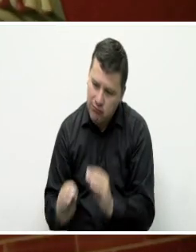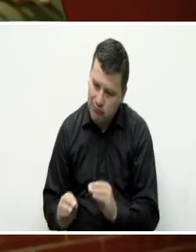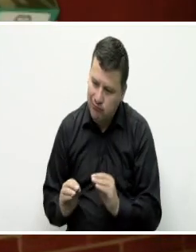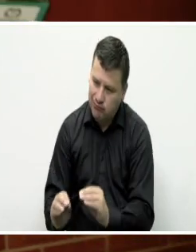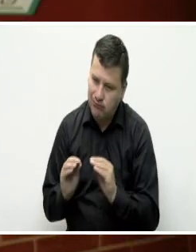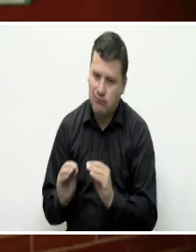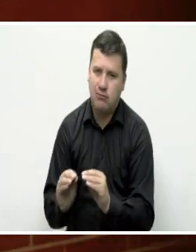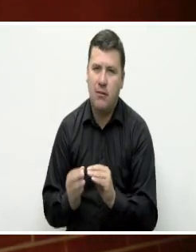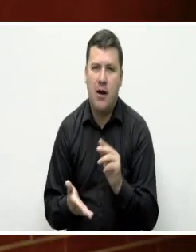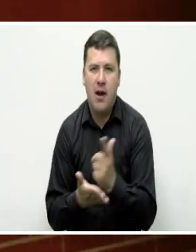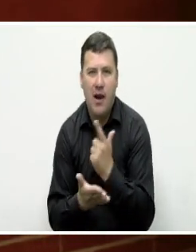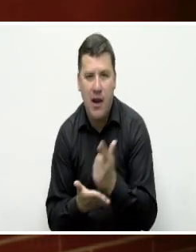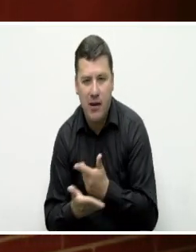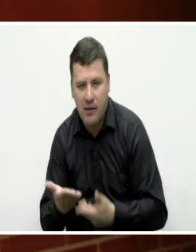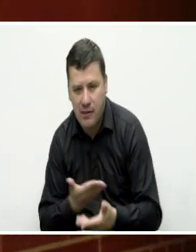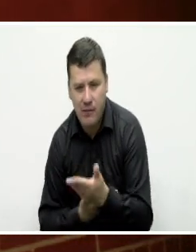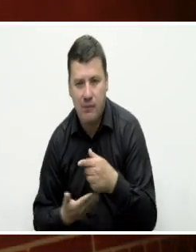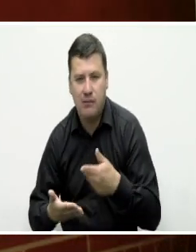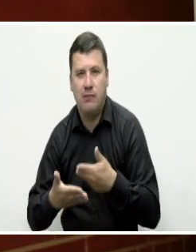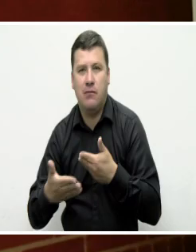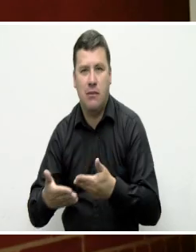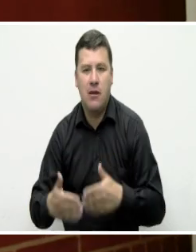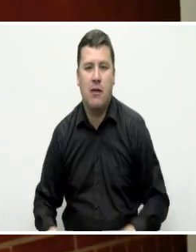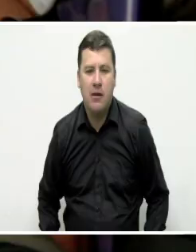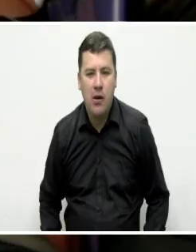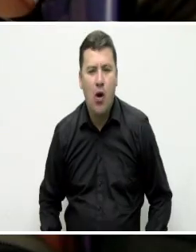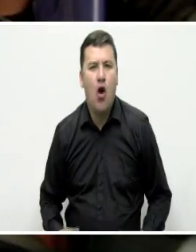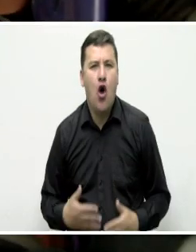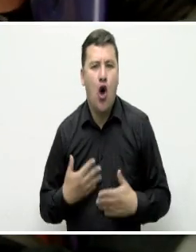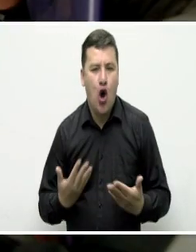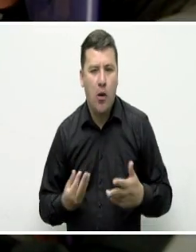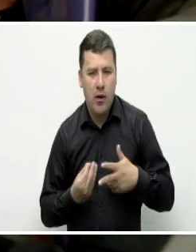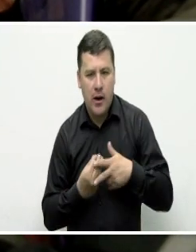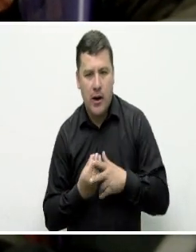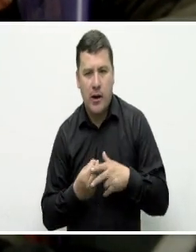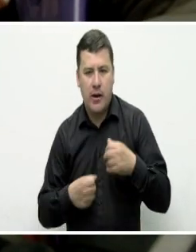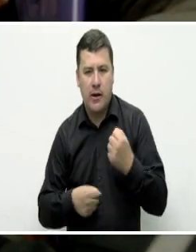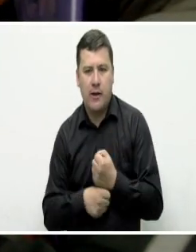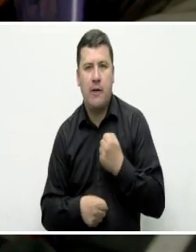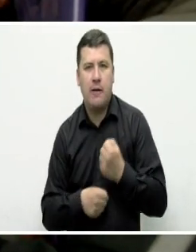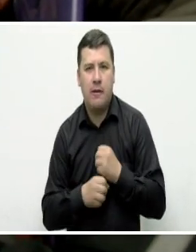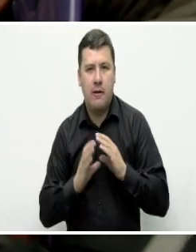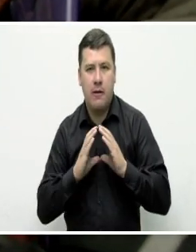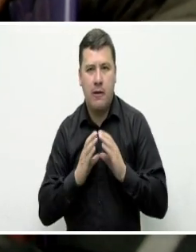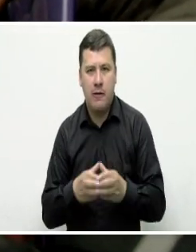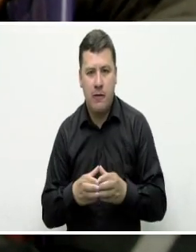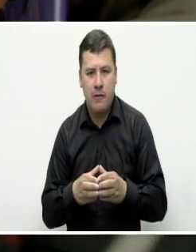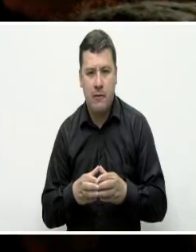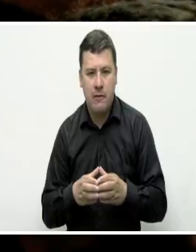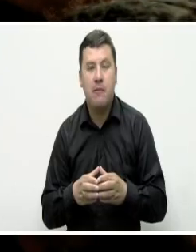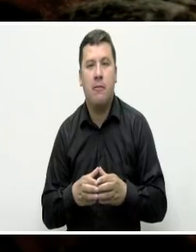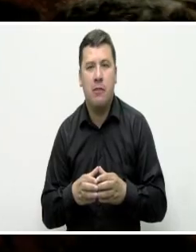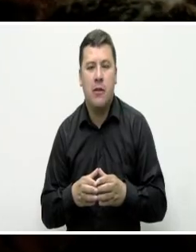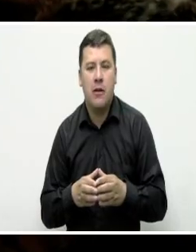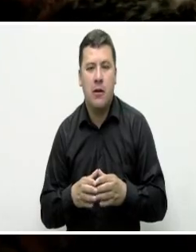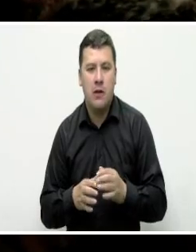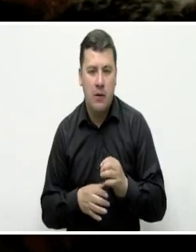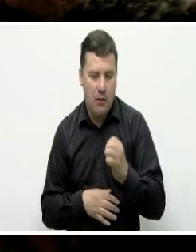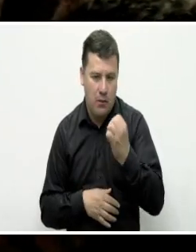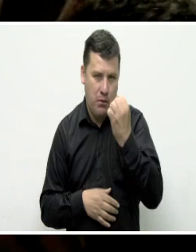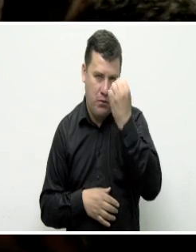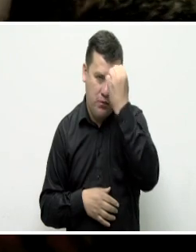por medio del libro interactivo Monstruolandia, diseñado como una herramienta de trabajo en las aulas de clase y así alumnos y